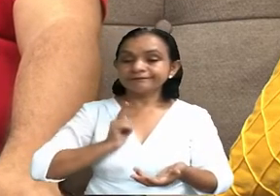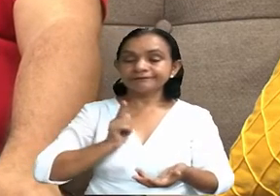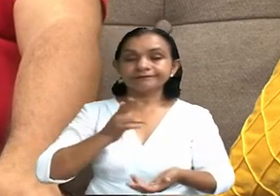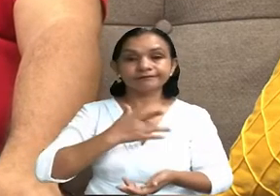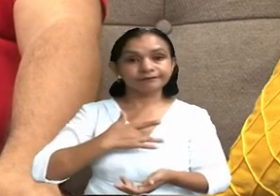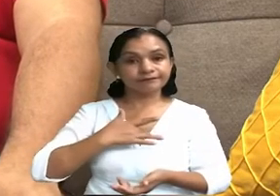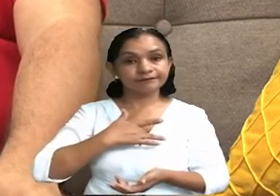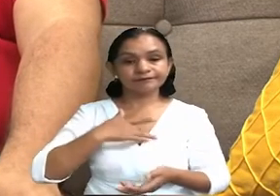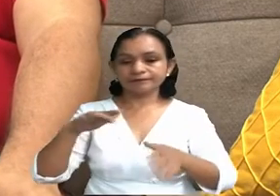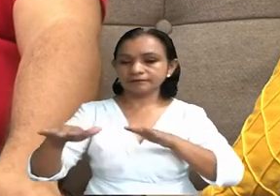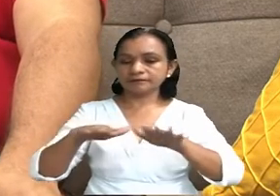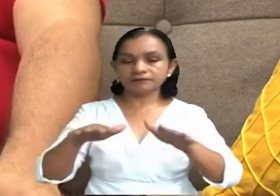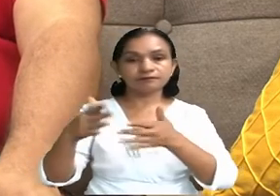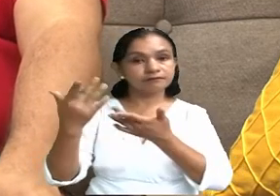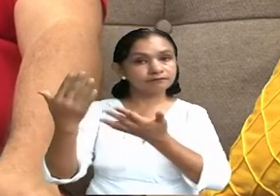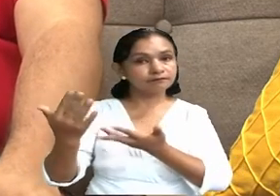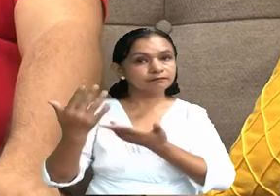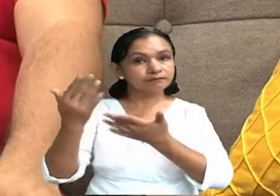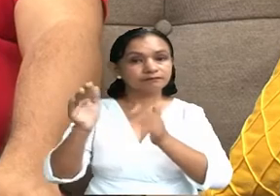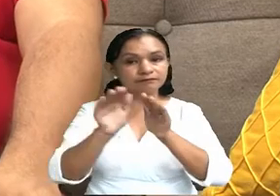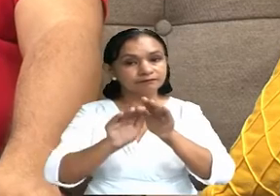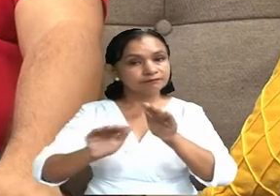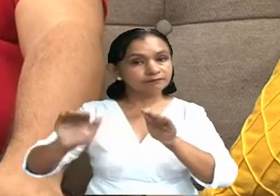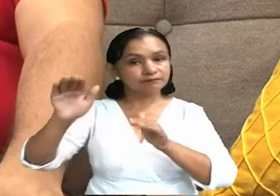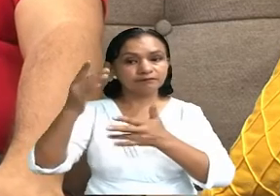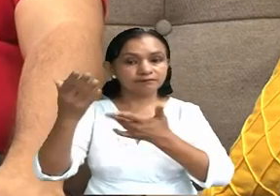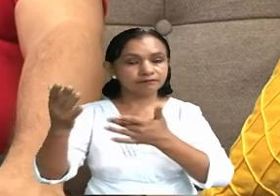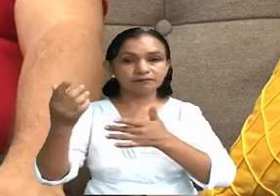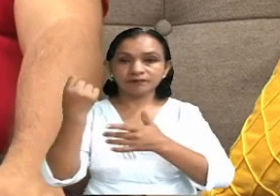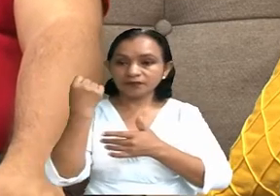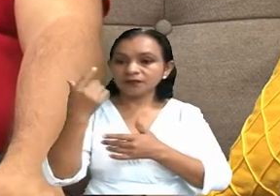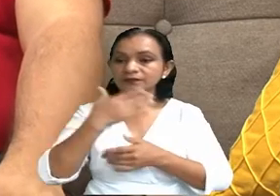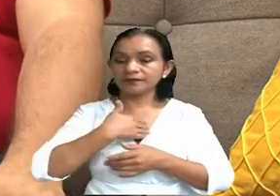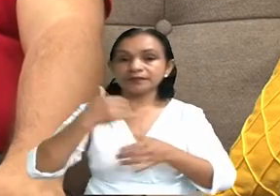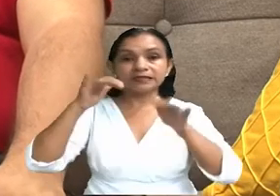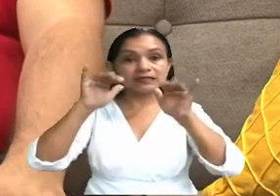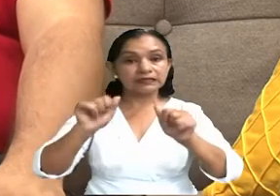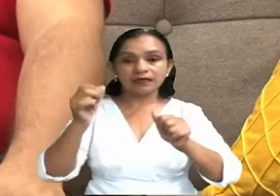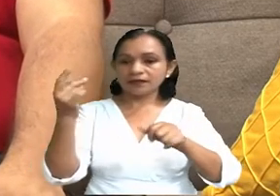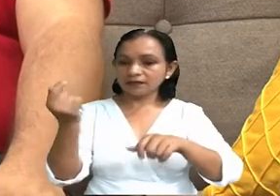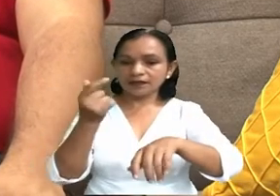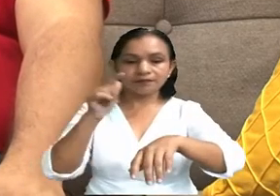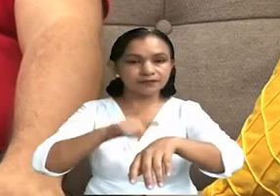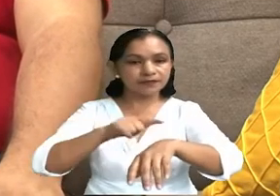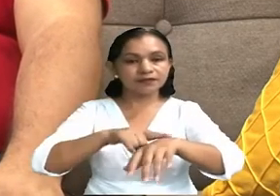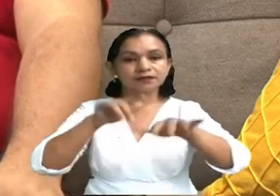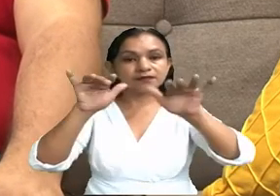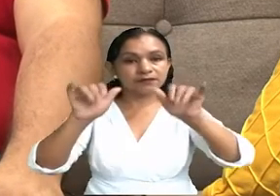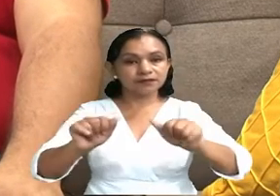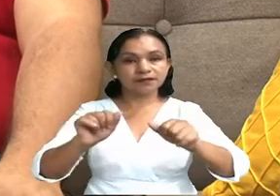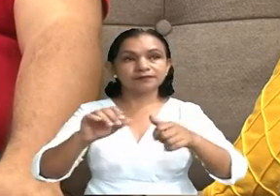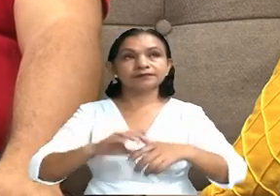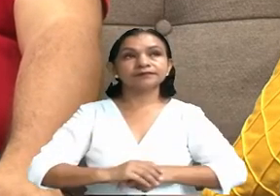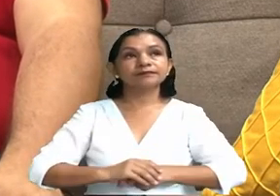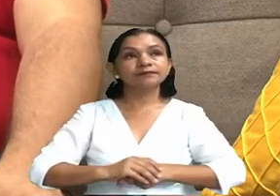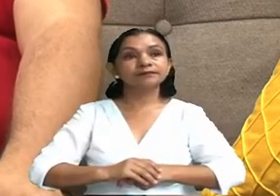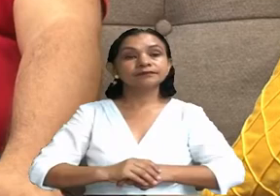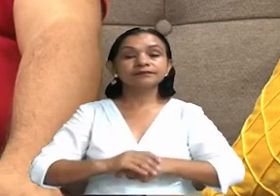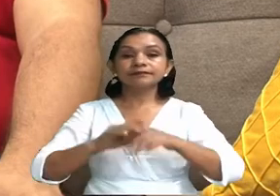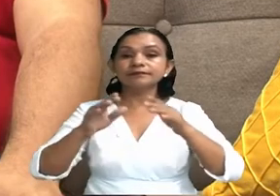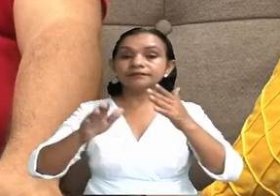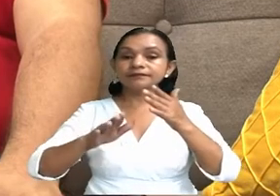y que ya no puede seguir esperando más tiempo, ¿verdad? También, okay, a raíz de los